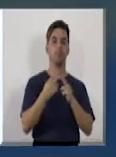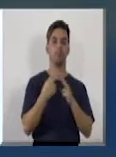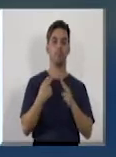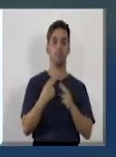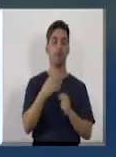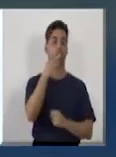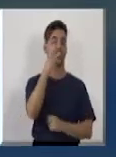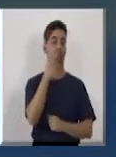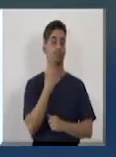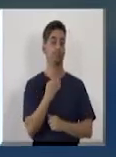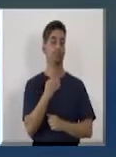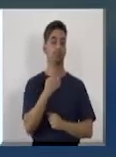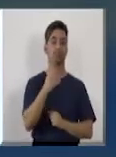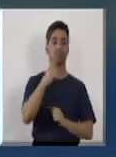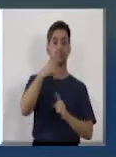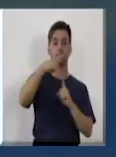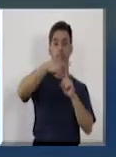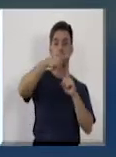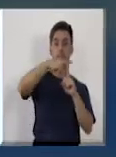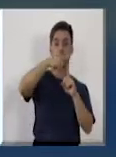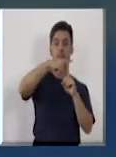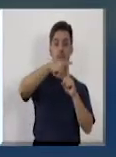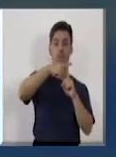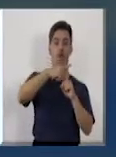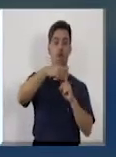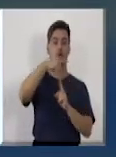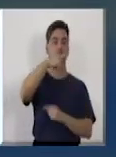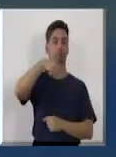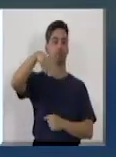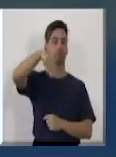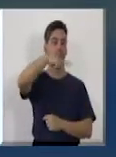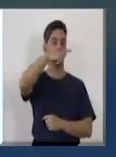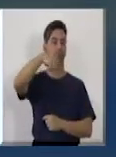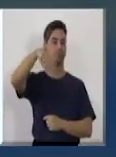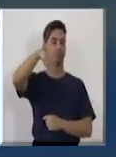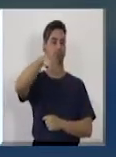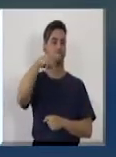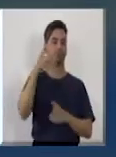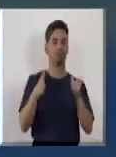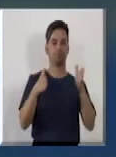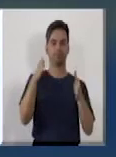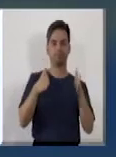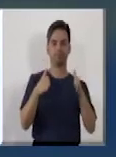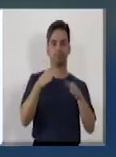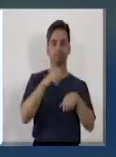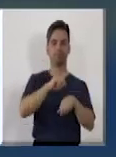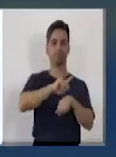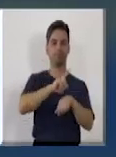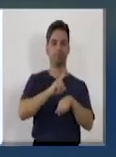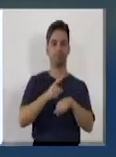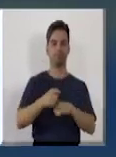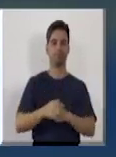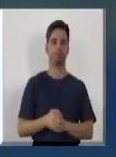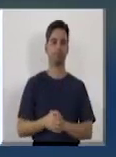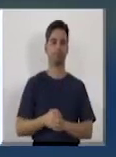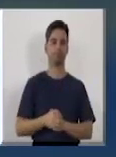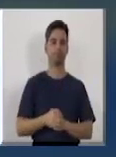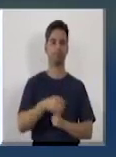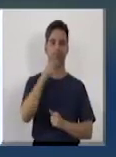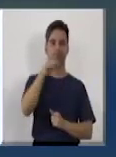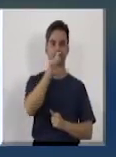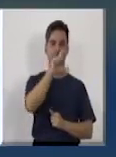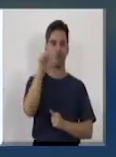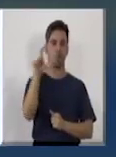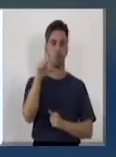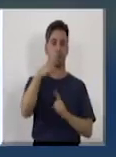las oscilaciones, se divide el tiempo correspondiente a determinado número de oscilación completa. Y por lo tanto, la ecuación dice que el